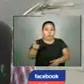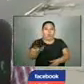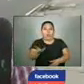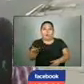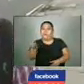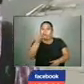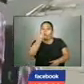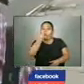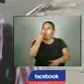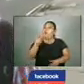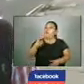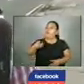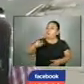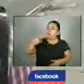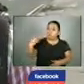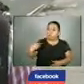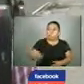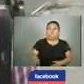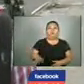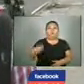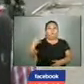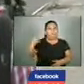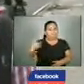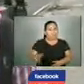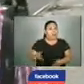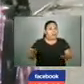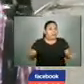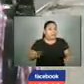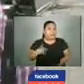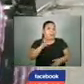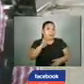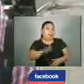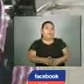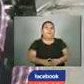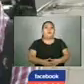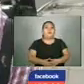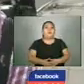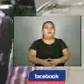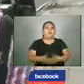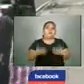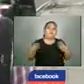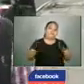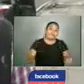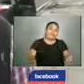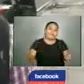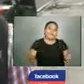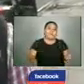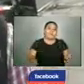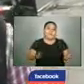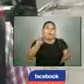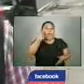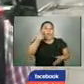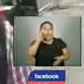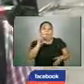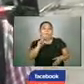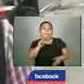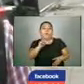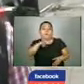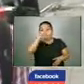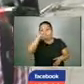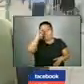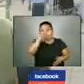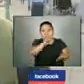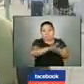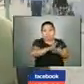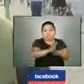canasta básica que están súper elevados. Y como les digo, y se encuentran los pagos bien